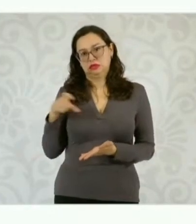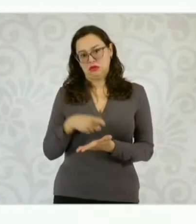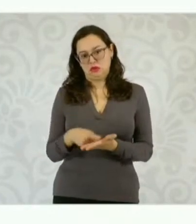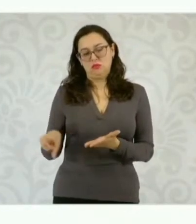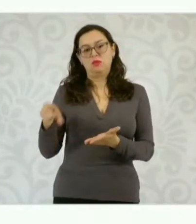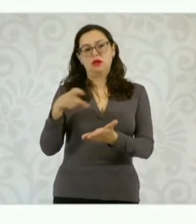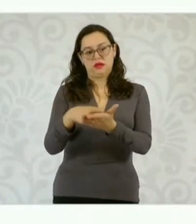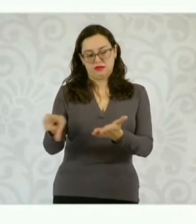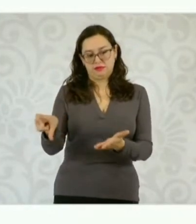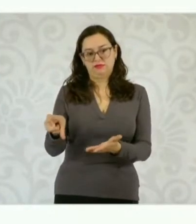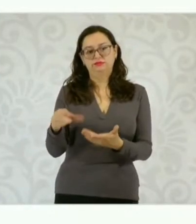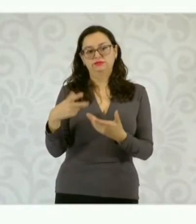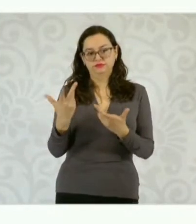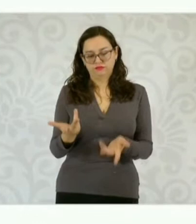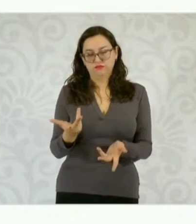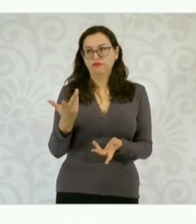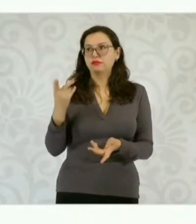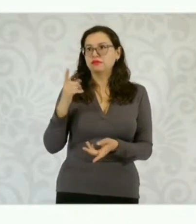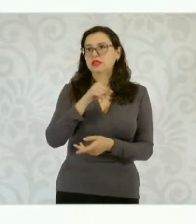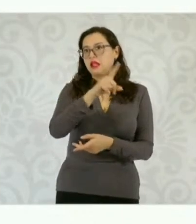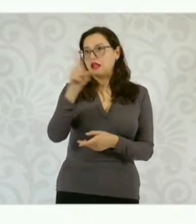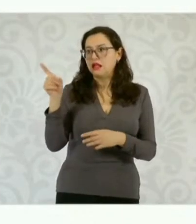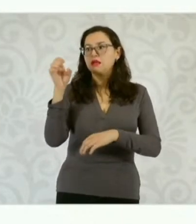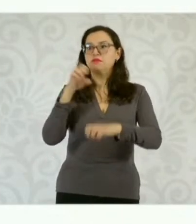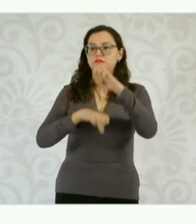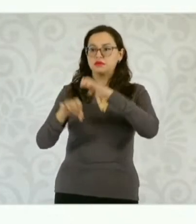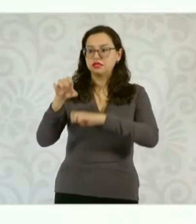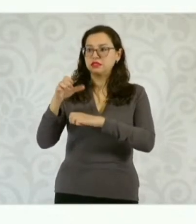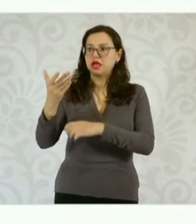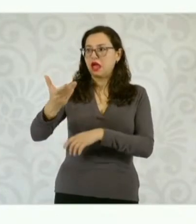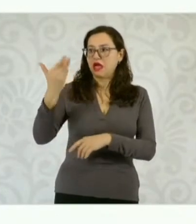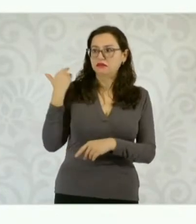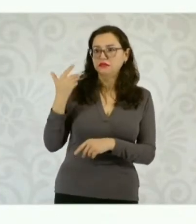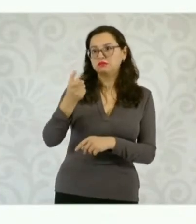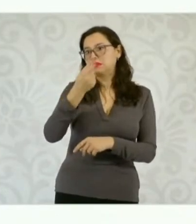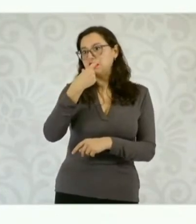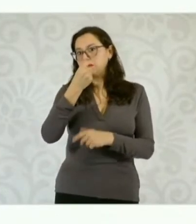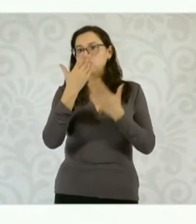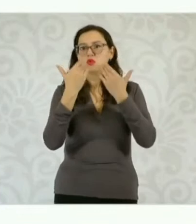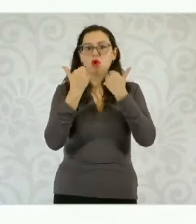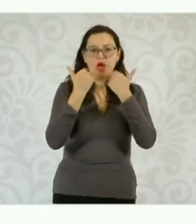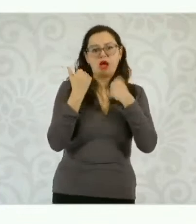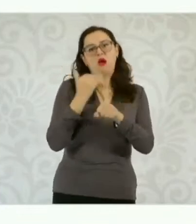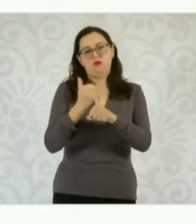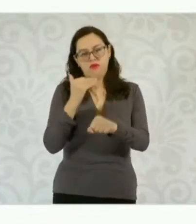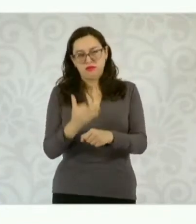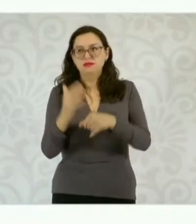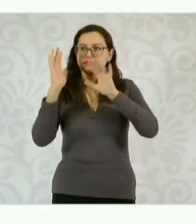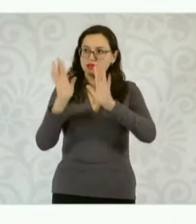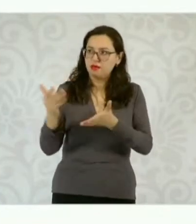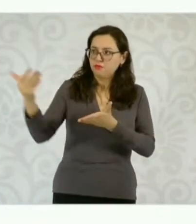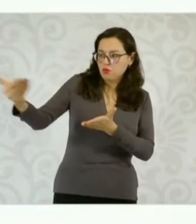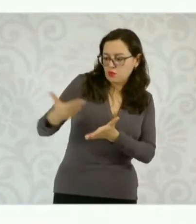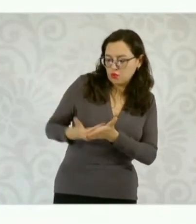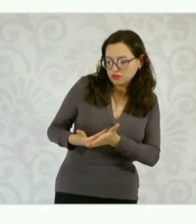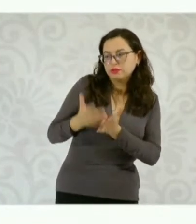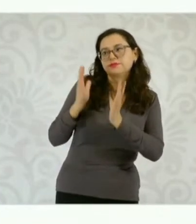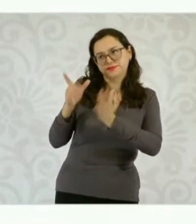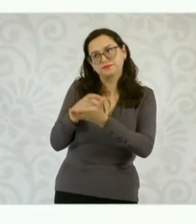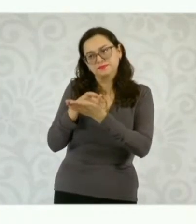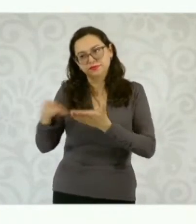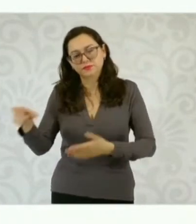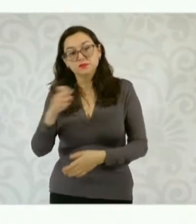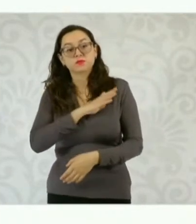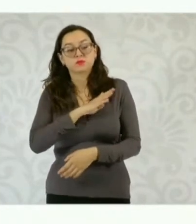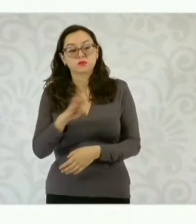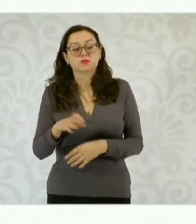fueron resultado de reparar propuestas que en la licitación no fueron adjudicadas en ese momento. A partir del 21 de febrero y hasta